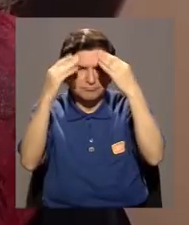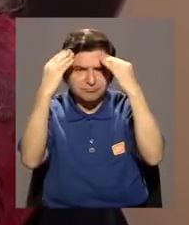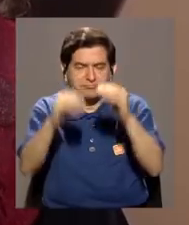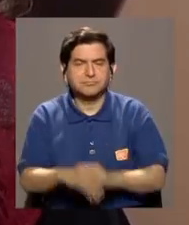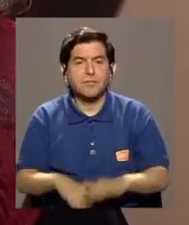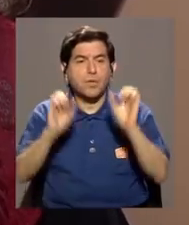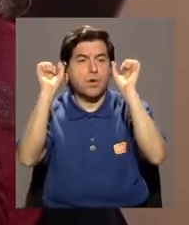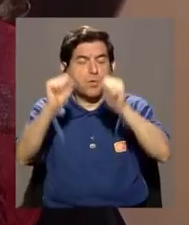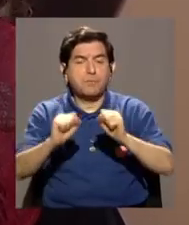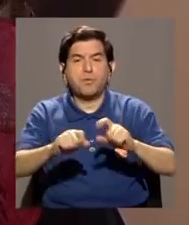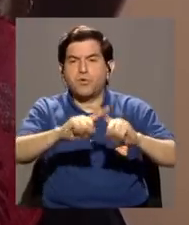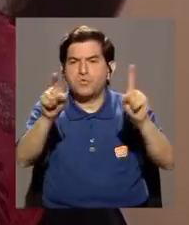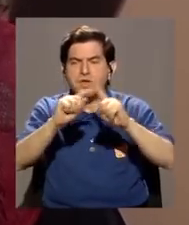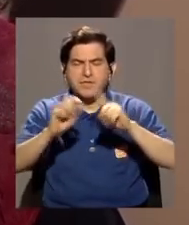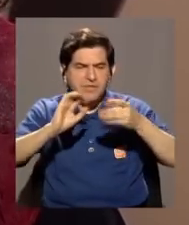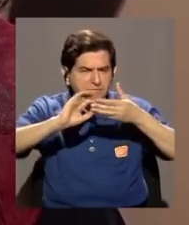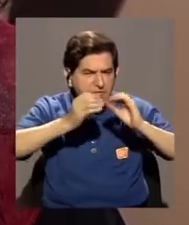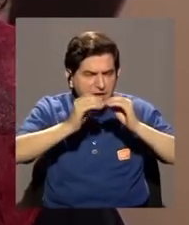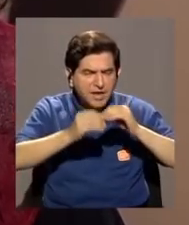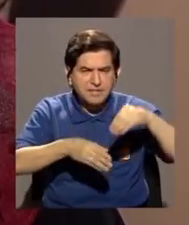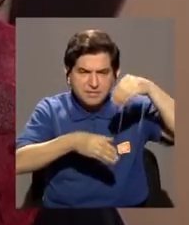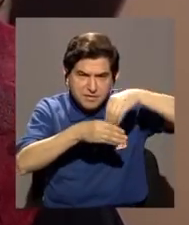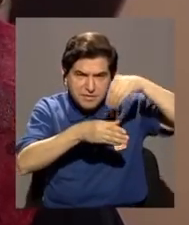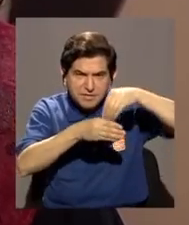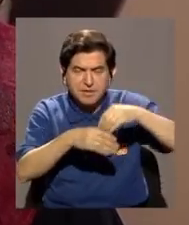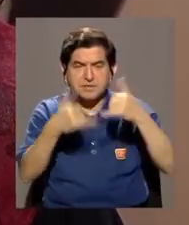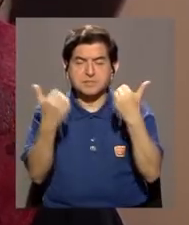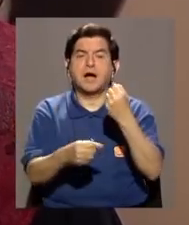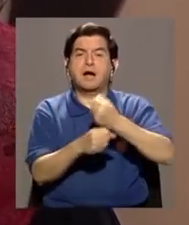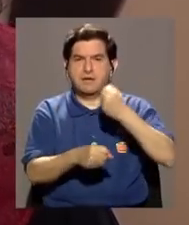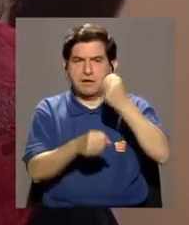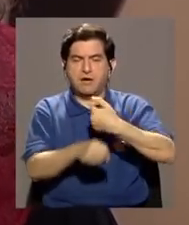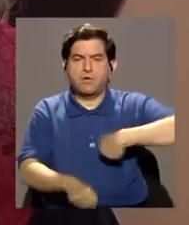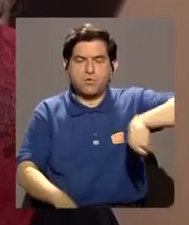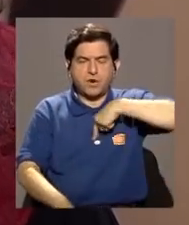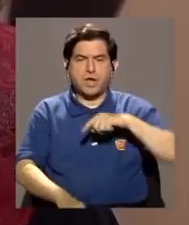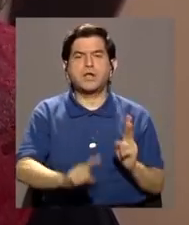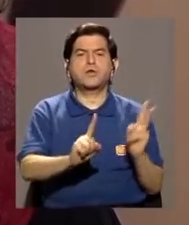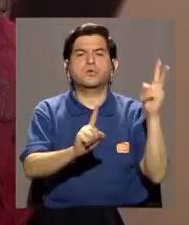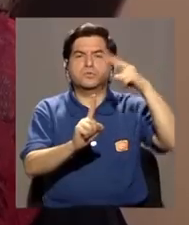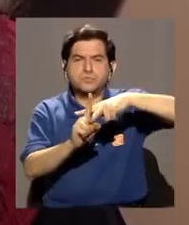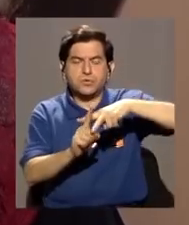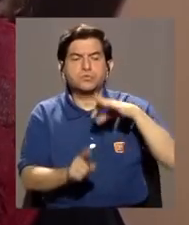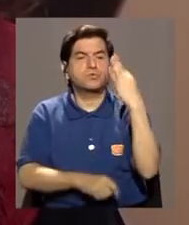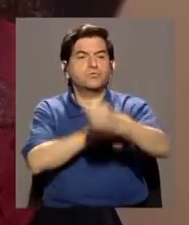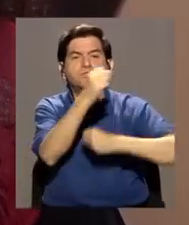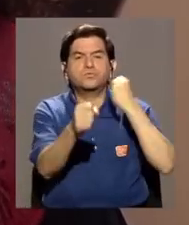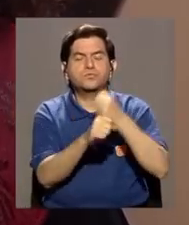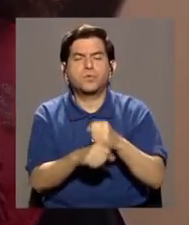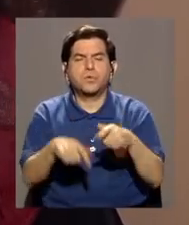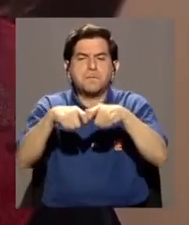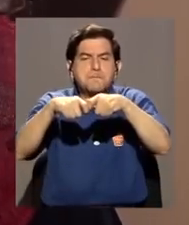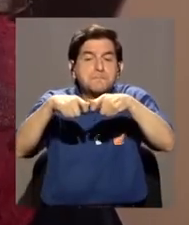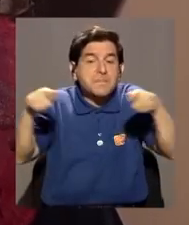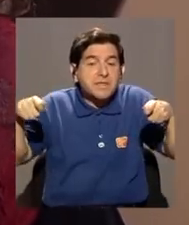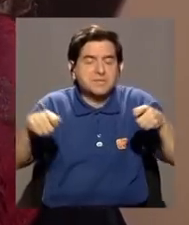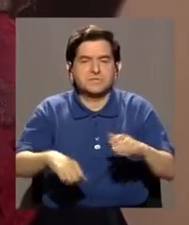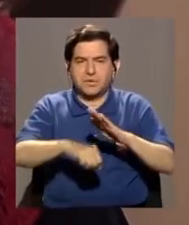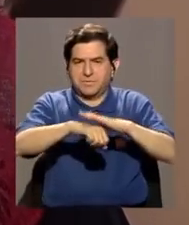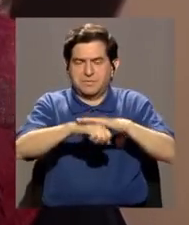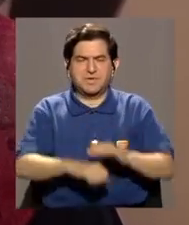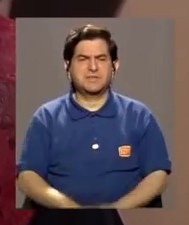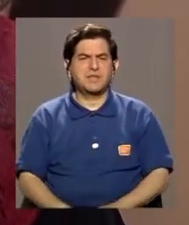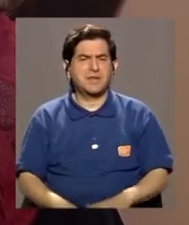para nutrir en una serie de indicadores que estamos trabajando en este momento y que queremos comenzar a implementar el próximo año para medir dónde están